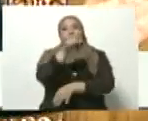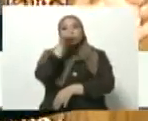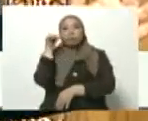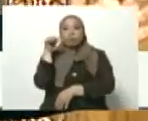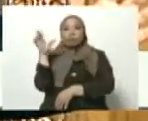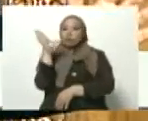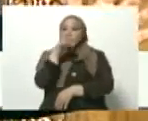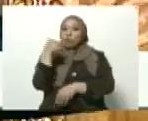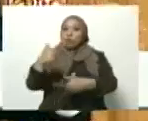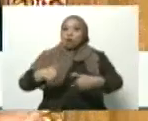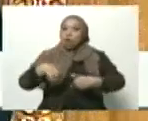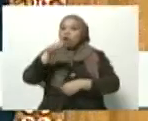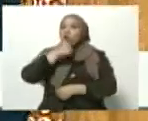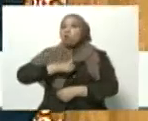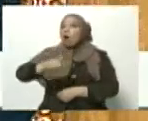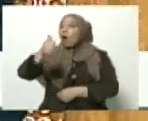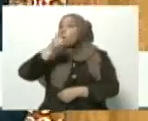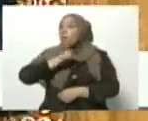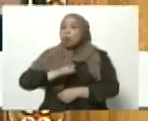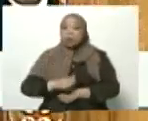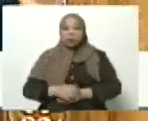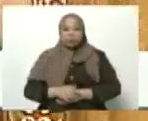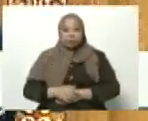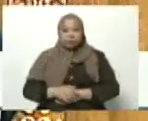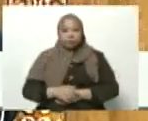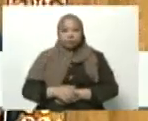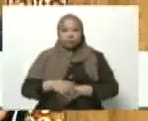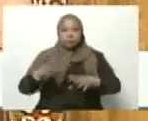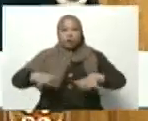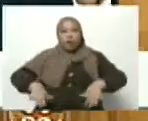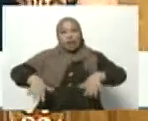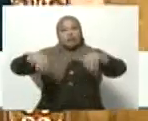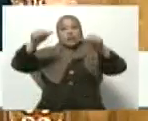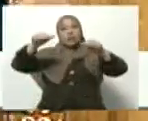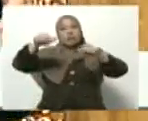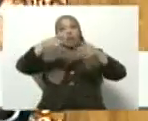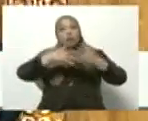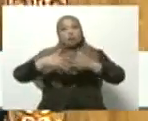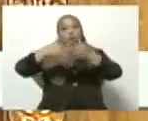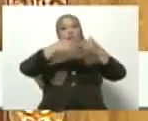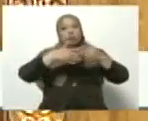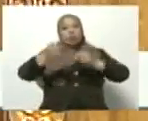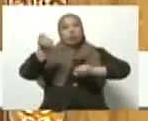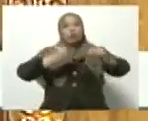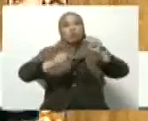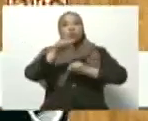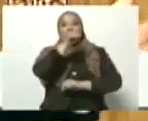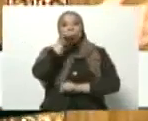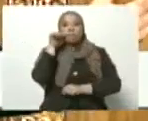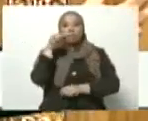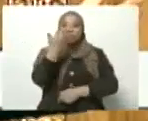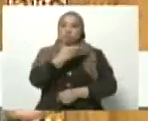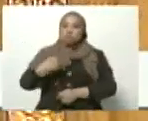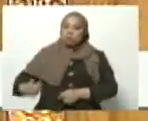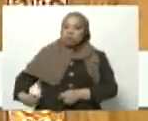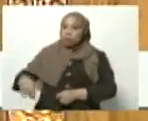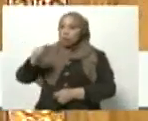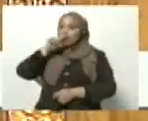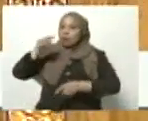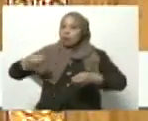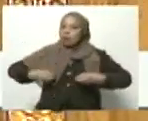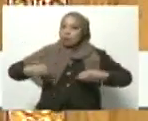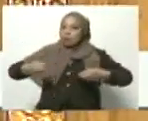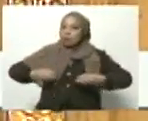no va a resistir ese gobierno. Y vamos a dedicarnos a salvar a la juventud norteamericana de la droga al mismo tiempo que derrocamos a Maduro porque vive de la droga,